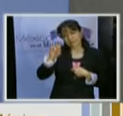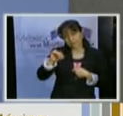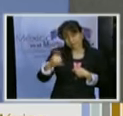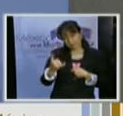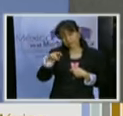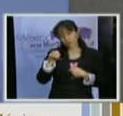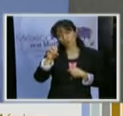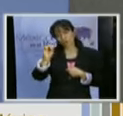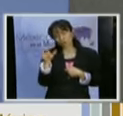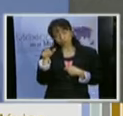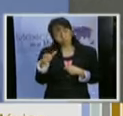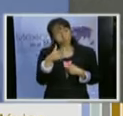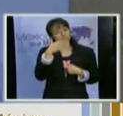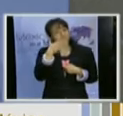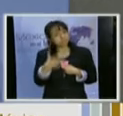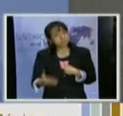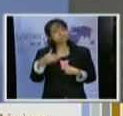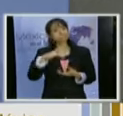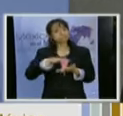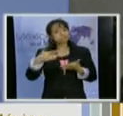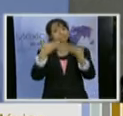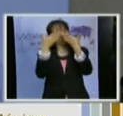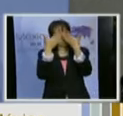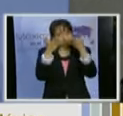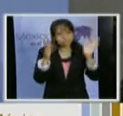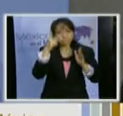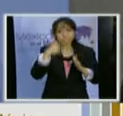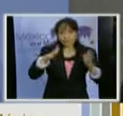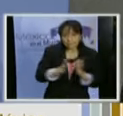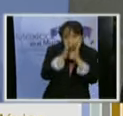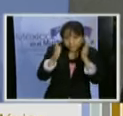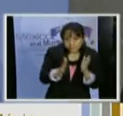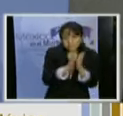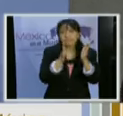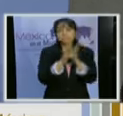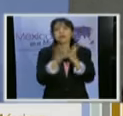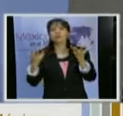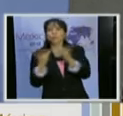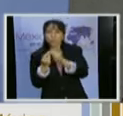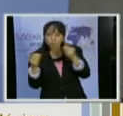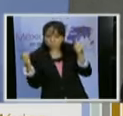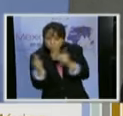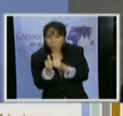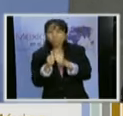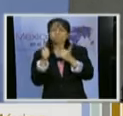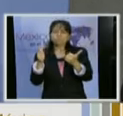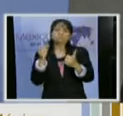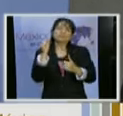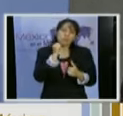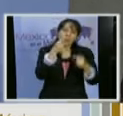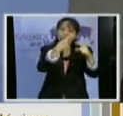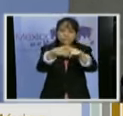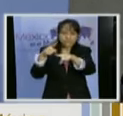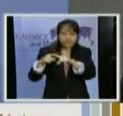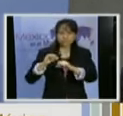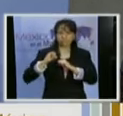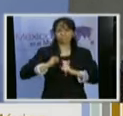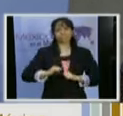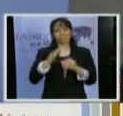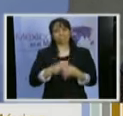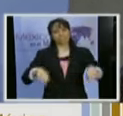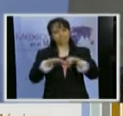espacio muy importante en la Cancillería para las organizaciones de sociedad civil. Todo nuestro reconocimiento, Miguel, hoy